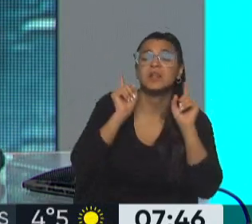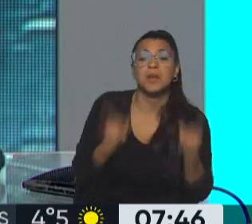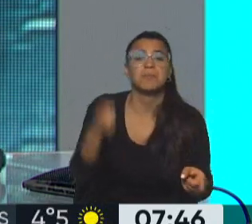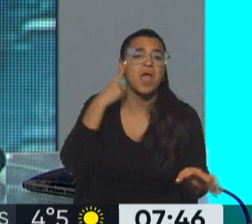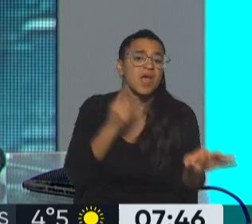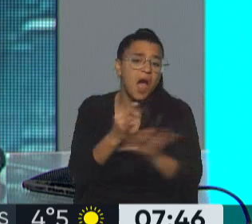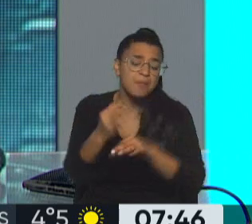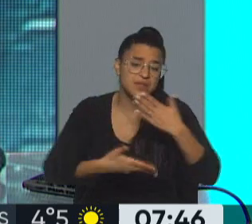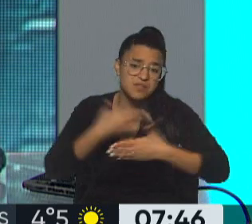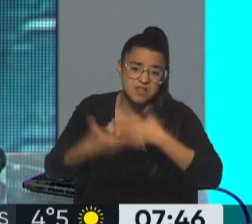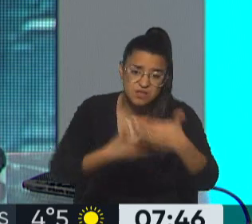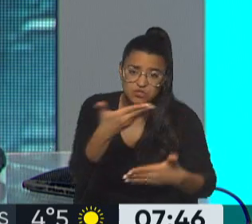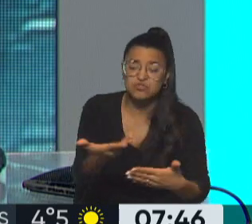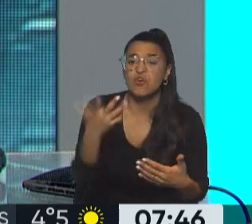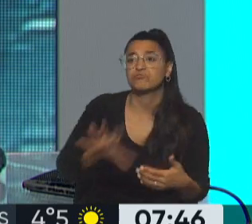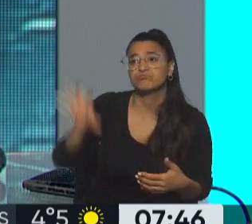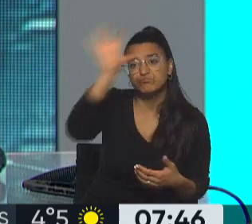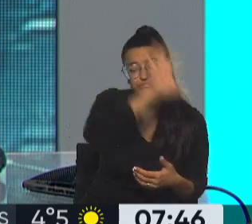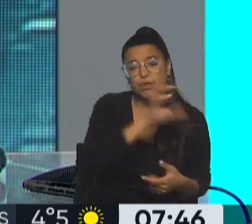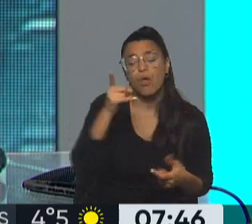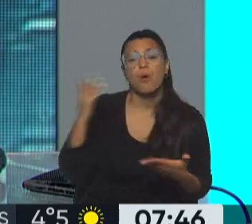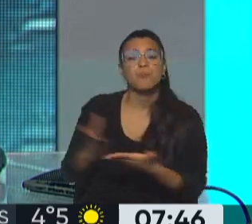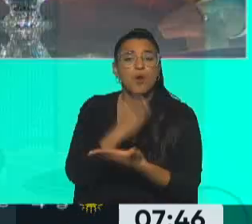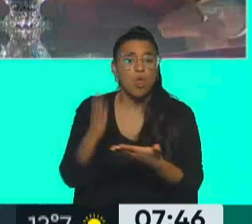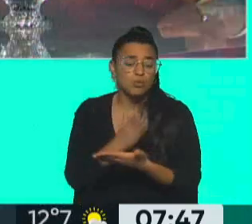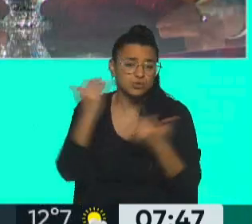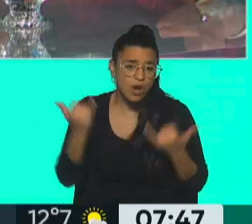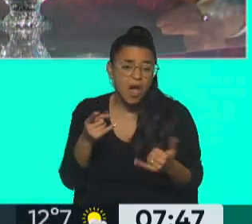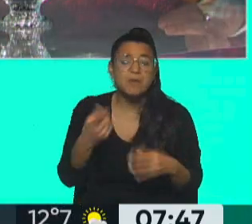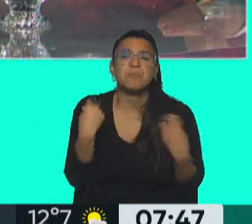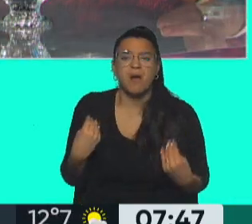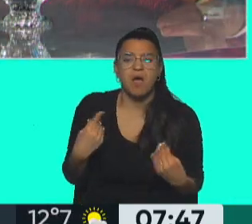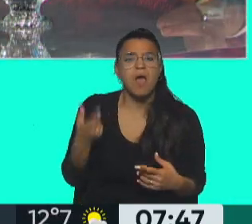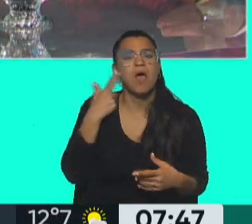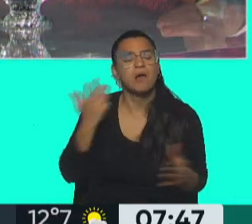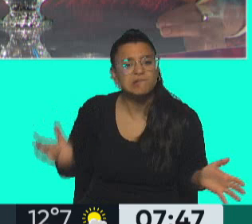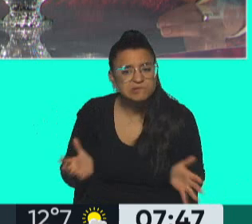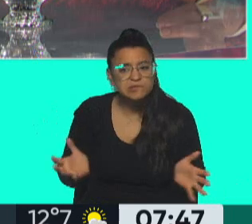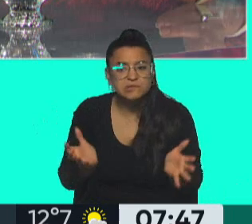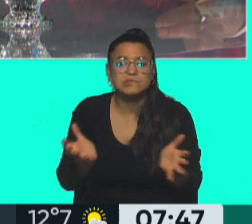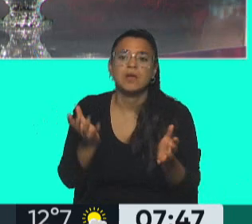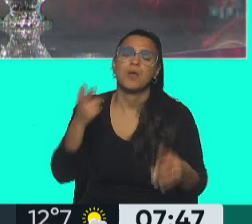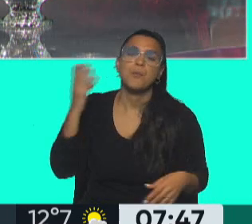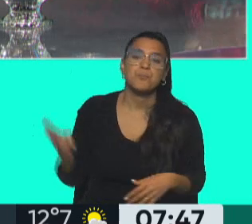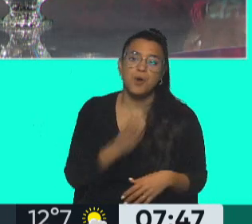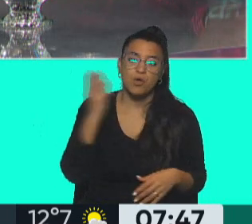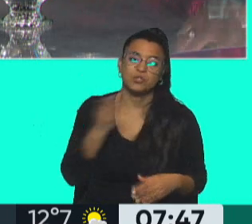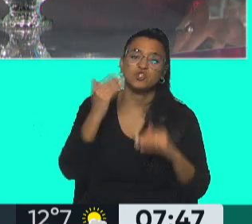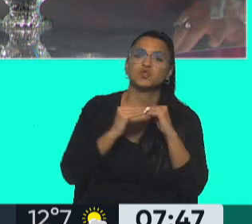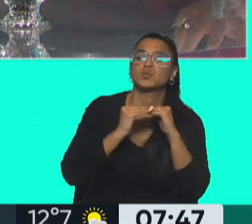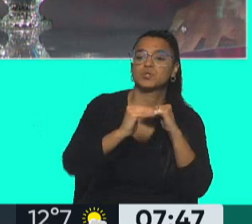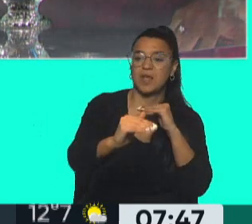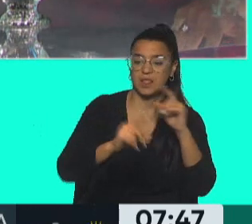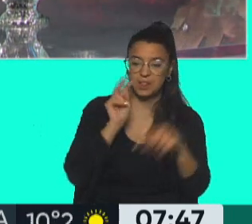en los distintos lugares del país con las distintas producciones que se realizan para sostener la producción sustentable